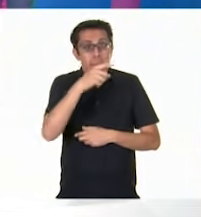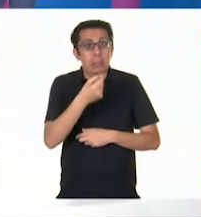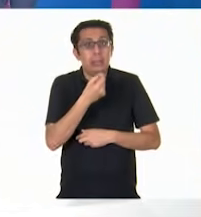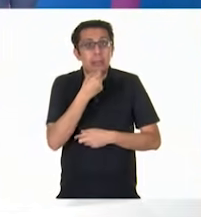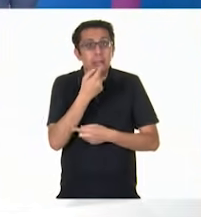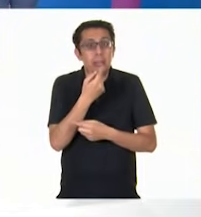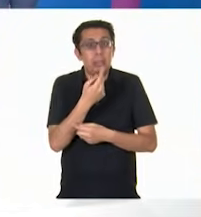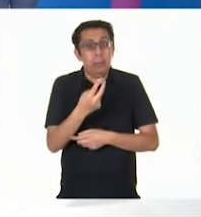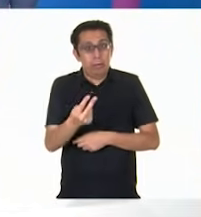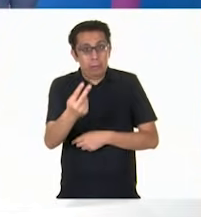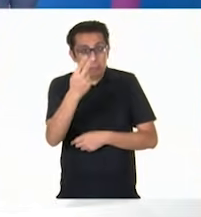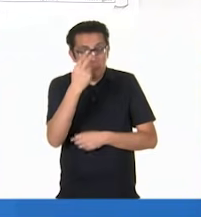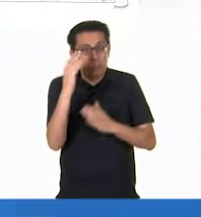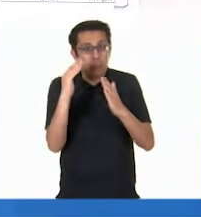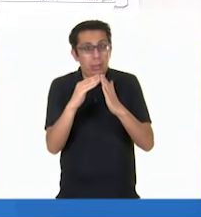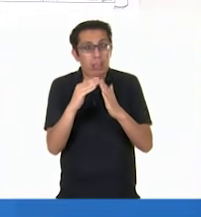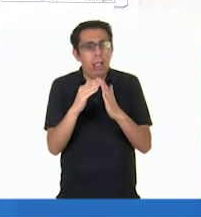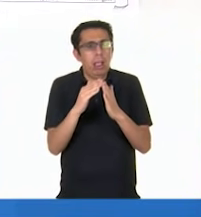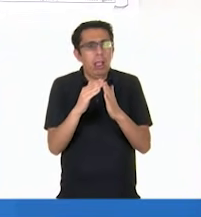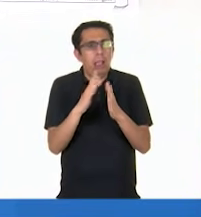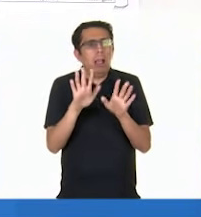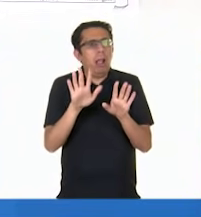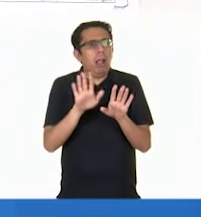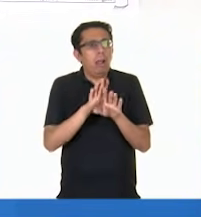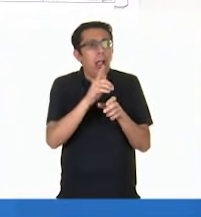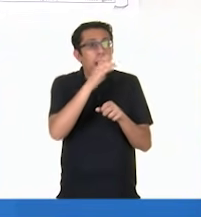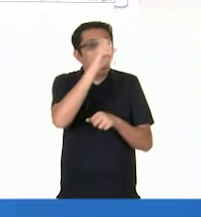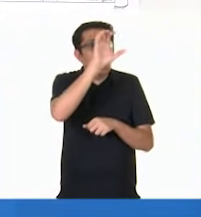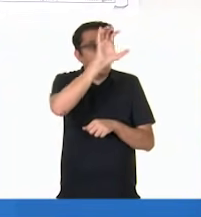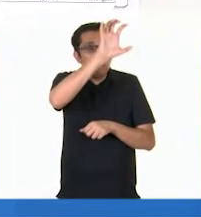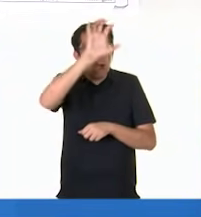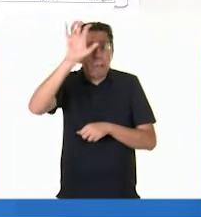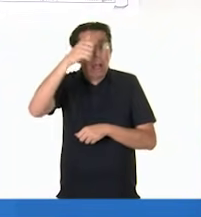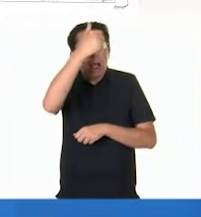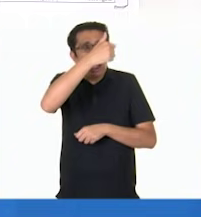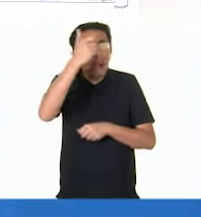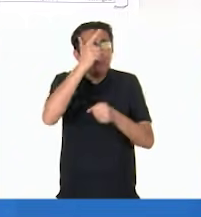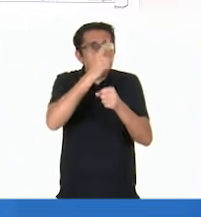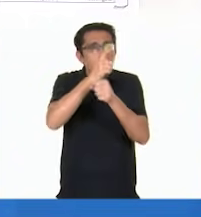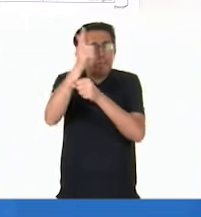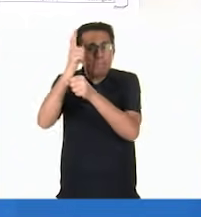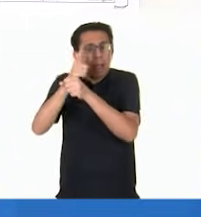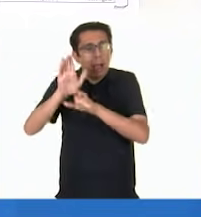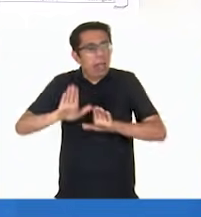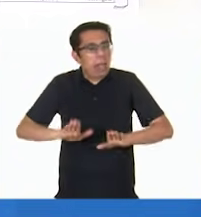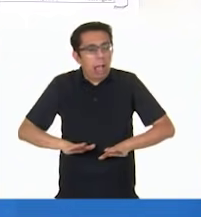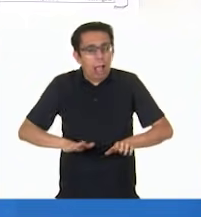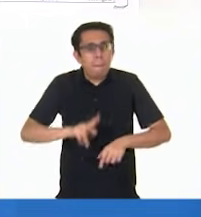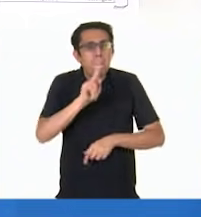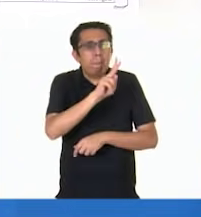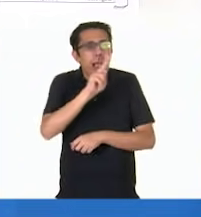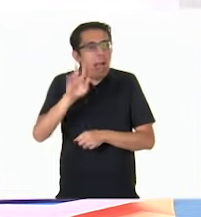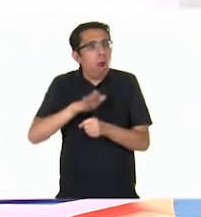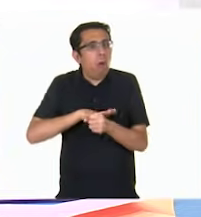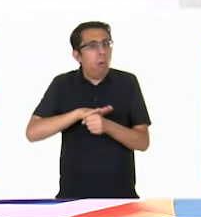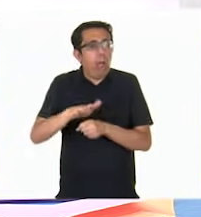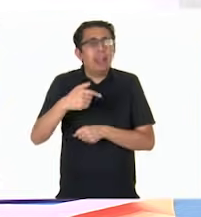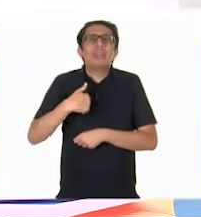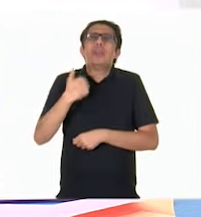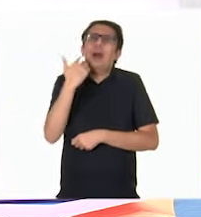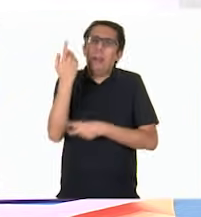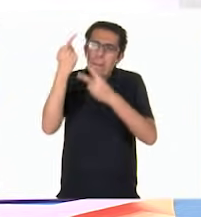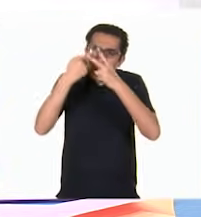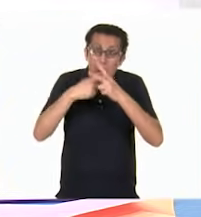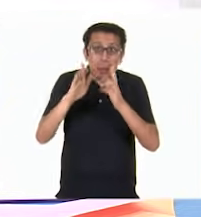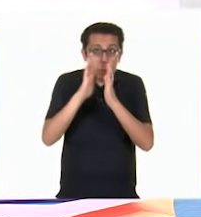casa, vamos a identificar las características que tengan en común. Yo quiero iniciar, maestro, ¿sí? Adelante, Ale.